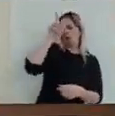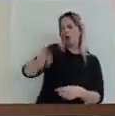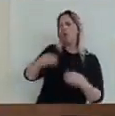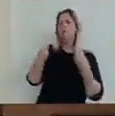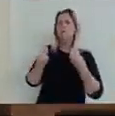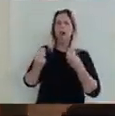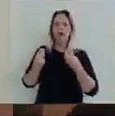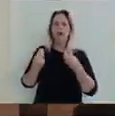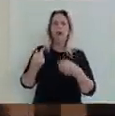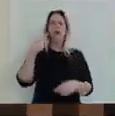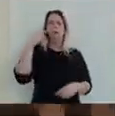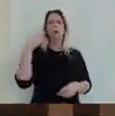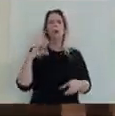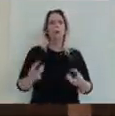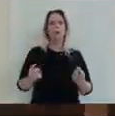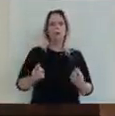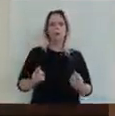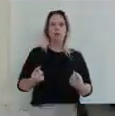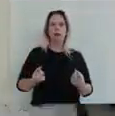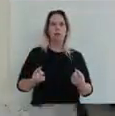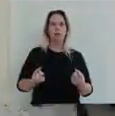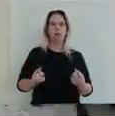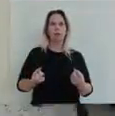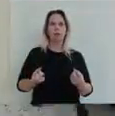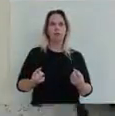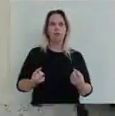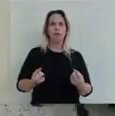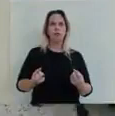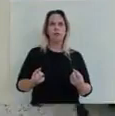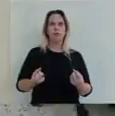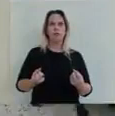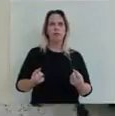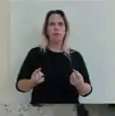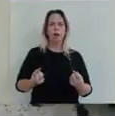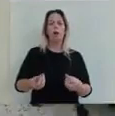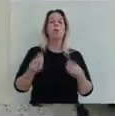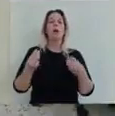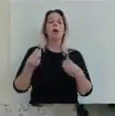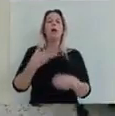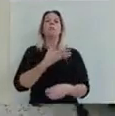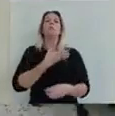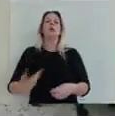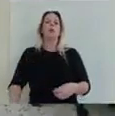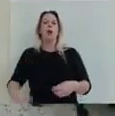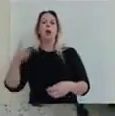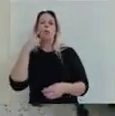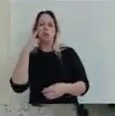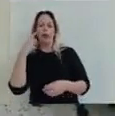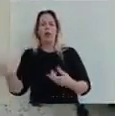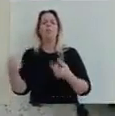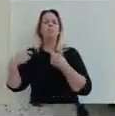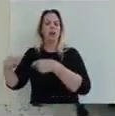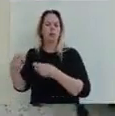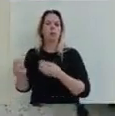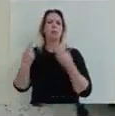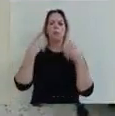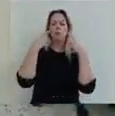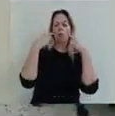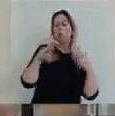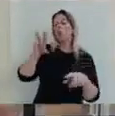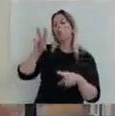de los fondos públicos y en general de todos los actos de gobierno de la municipalidad, considerando que se han solicitado